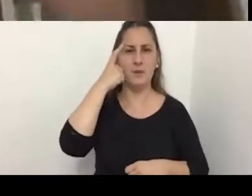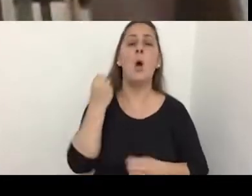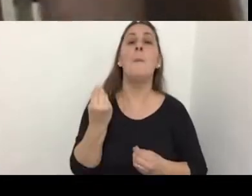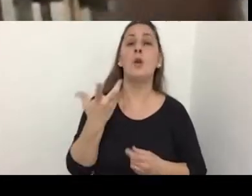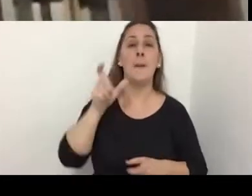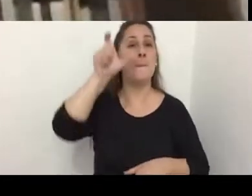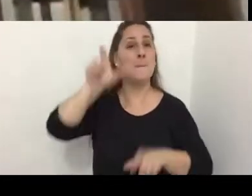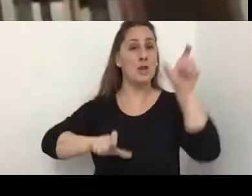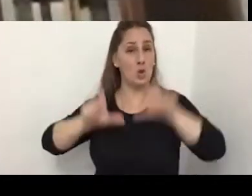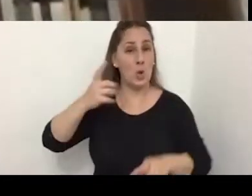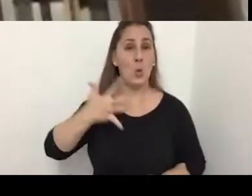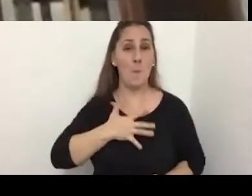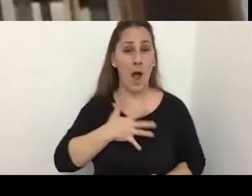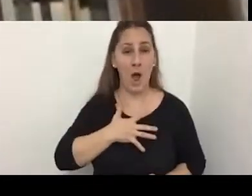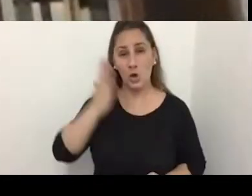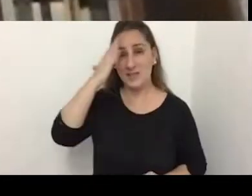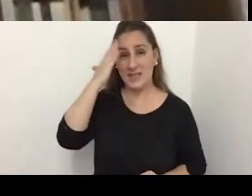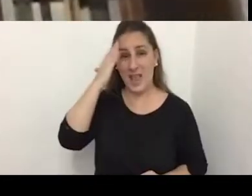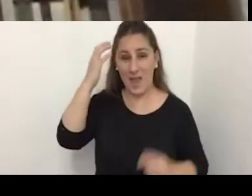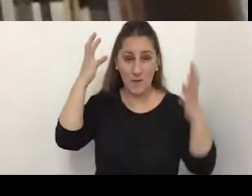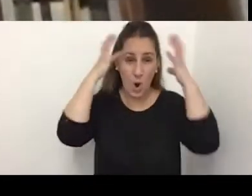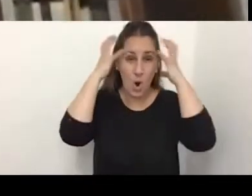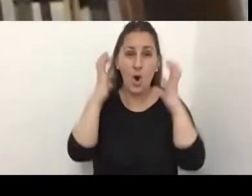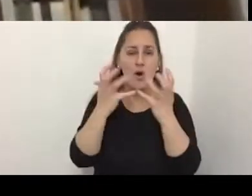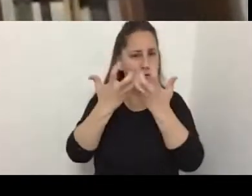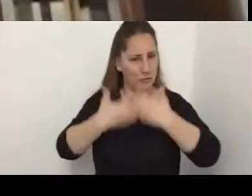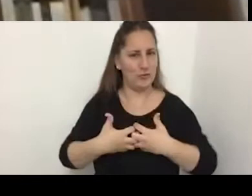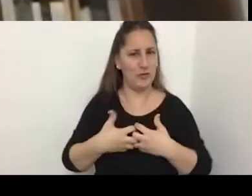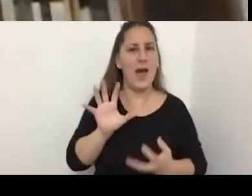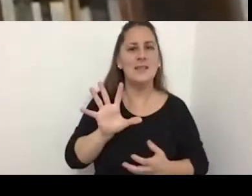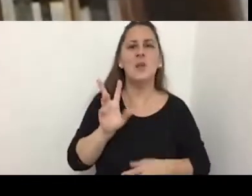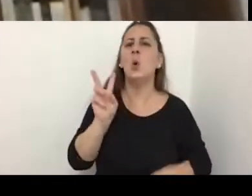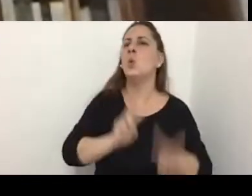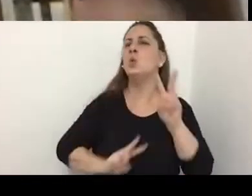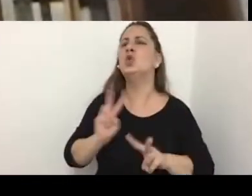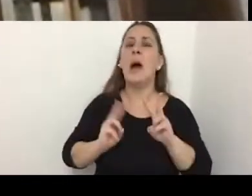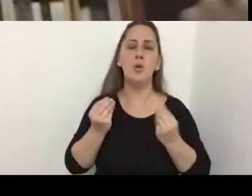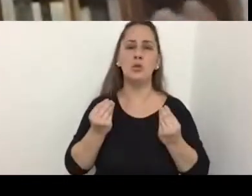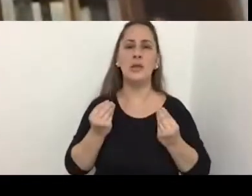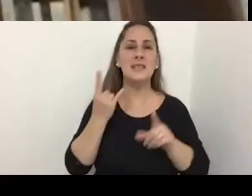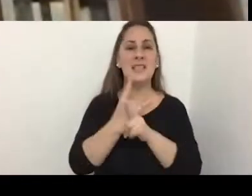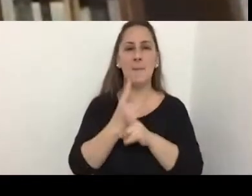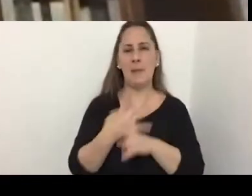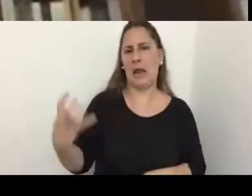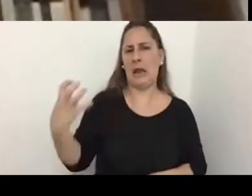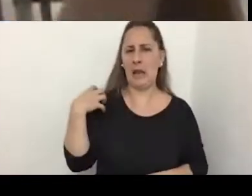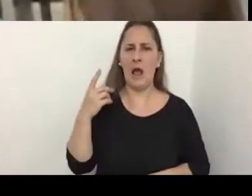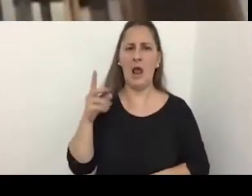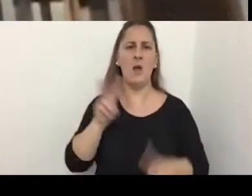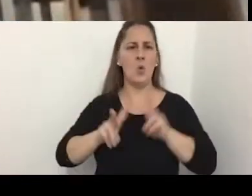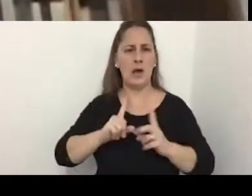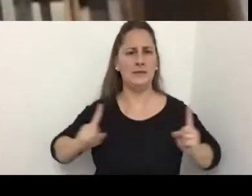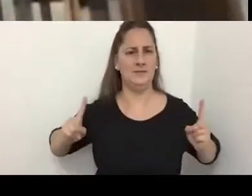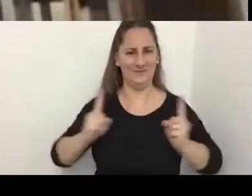humanos, nuestro cerebro funciona así, tenemos una tendencia a simplificar las cosas, a generalizar. Por eso es